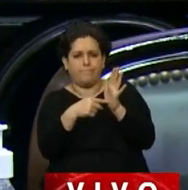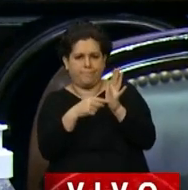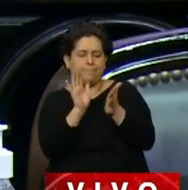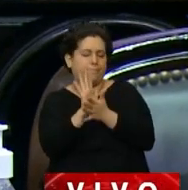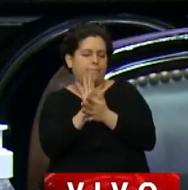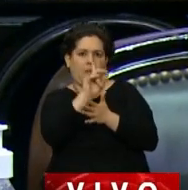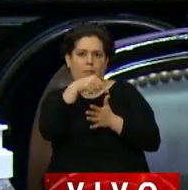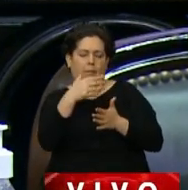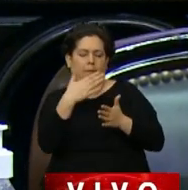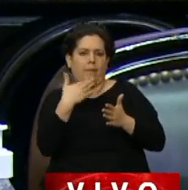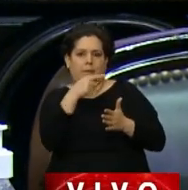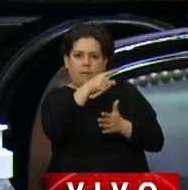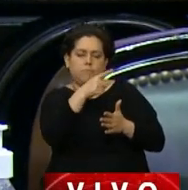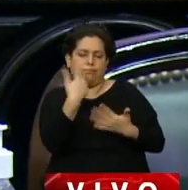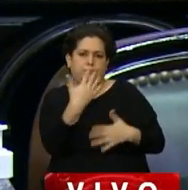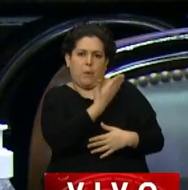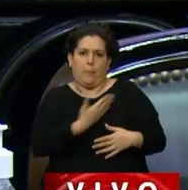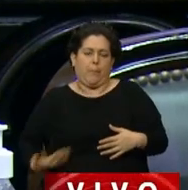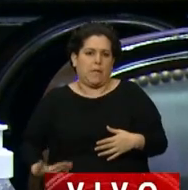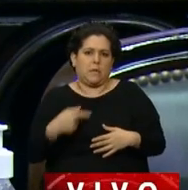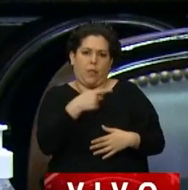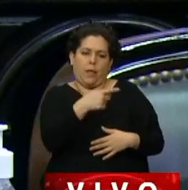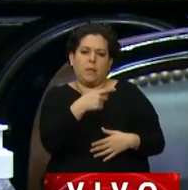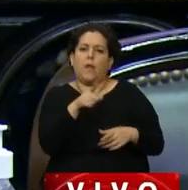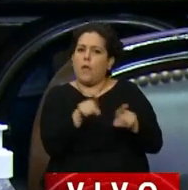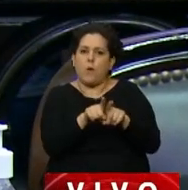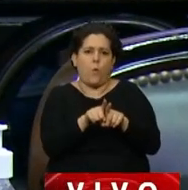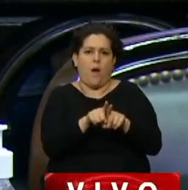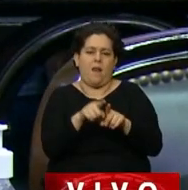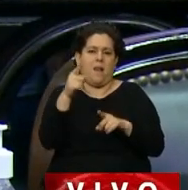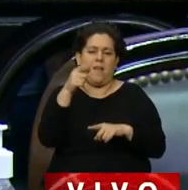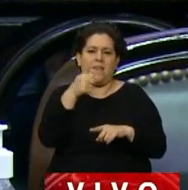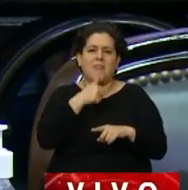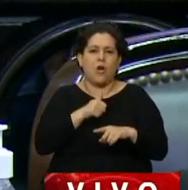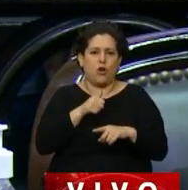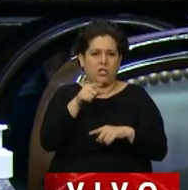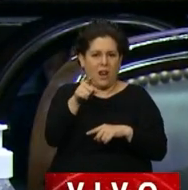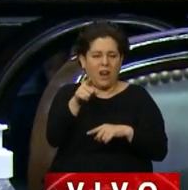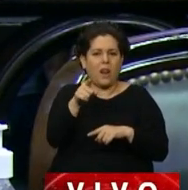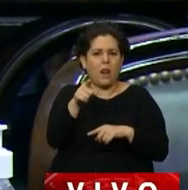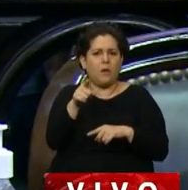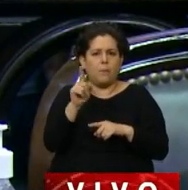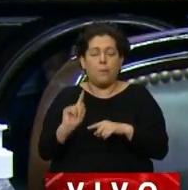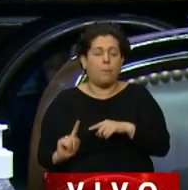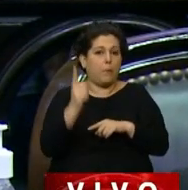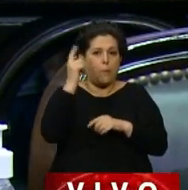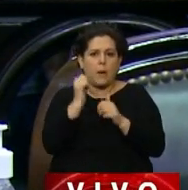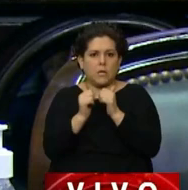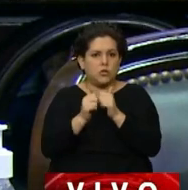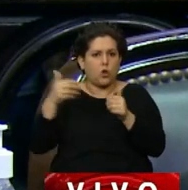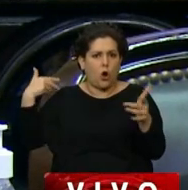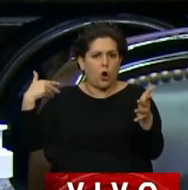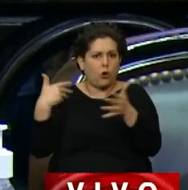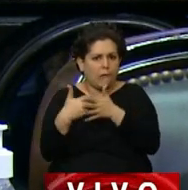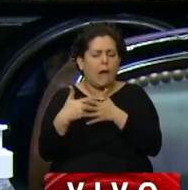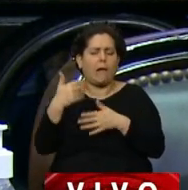la democracia, un gran presidente, como lo fue Hipólito Yrigoyen, que por primera vez en la historia tuvimos un presidente